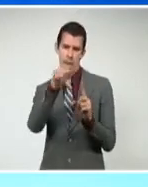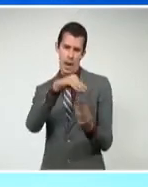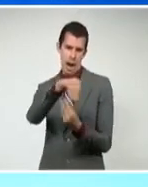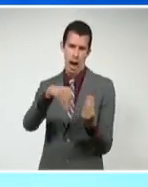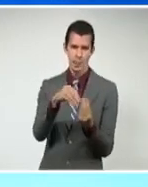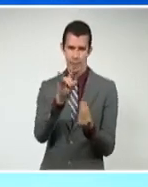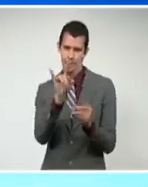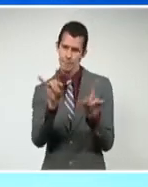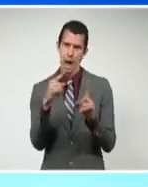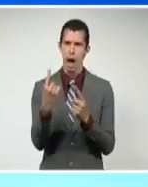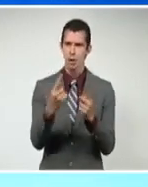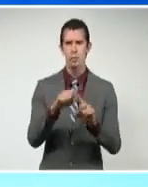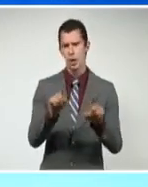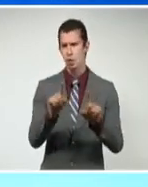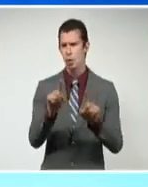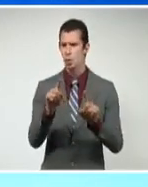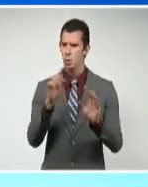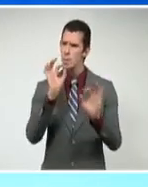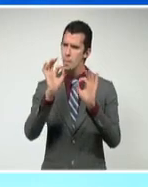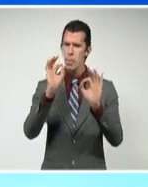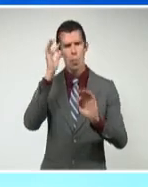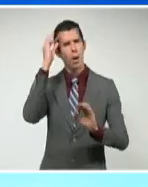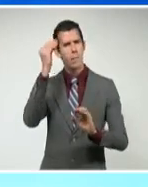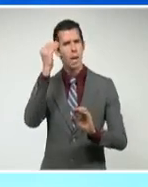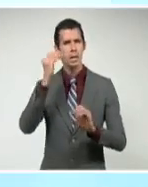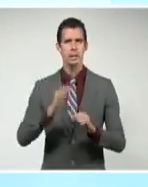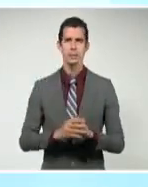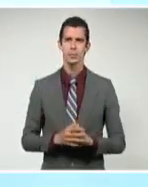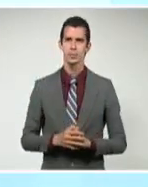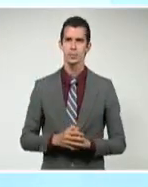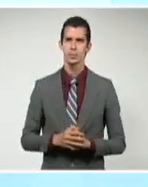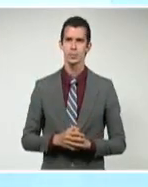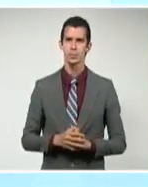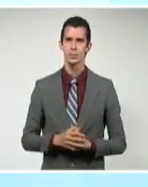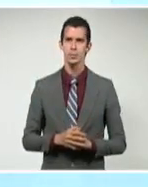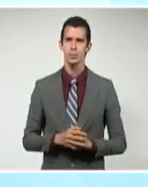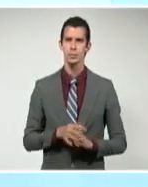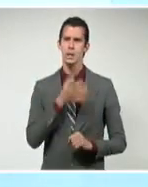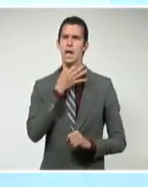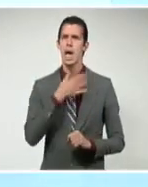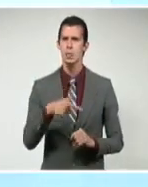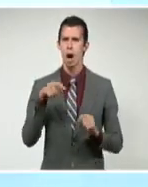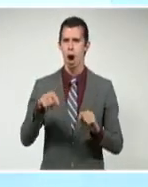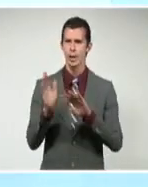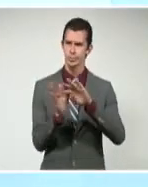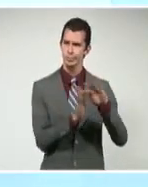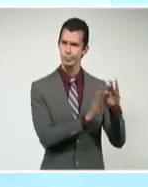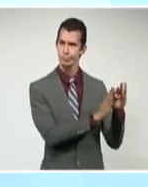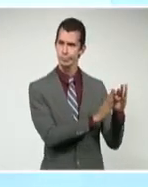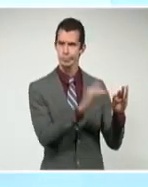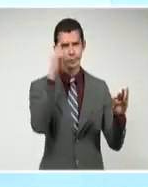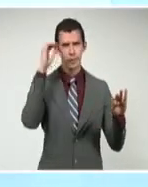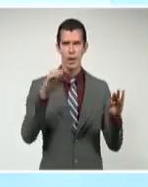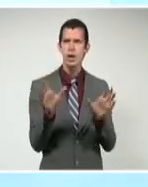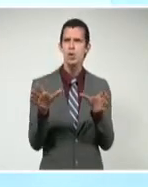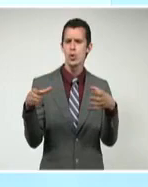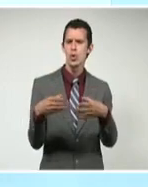Vamos a pensar en el otro pequeño grupúsculo, el grupúsculo autodenominado 27N, su